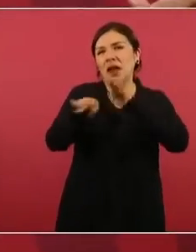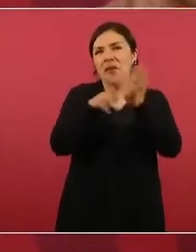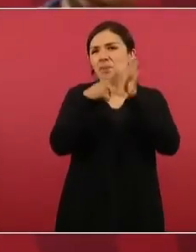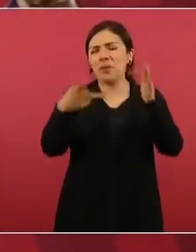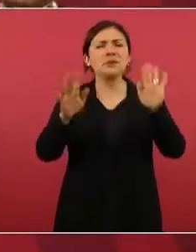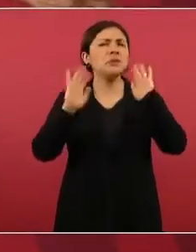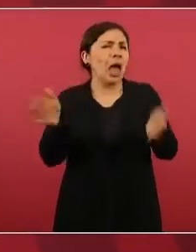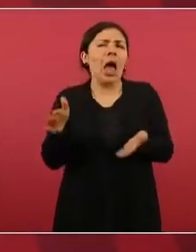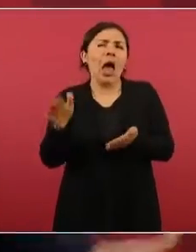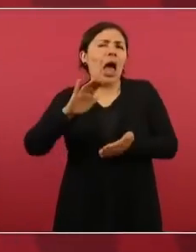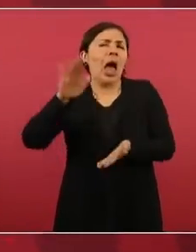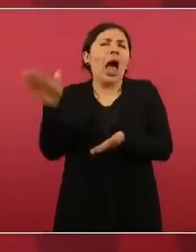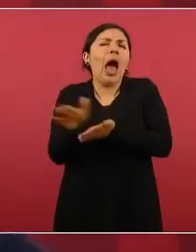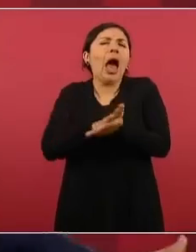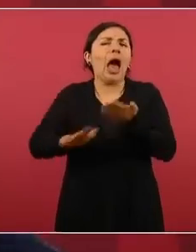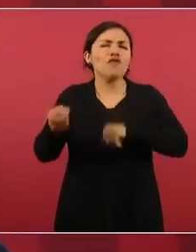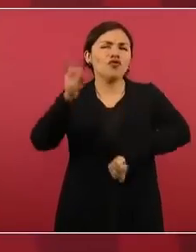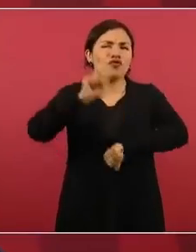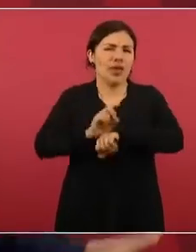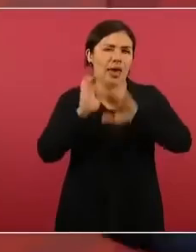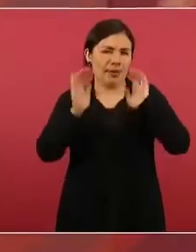agotado la agenda,